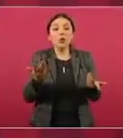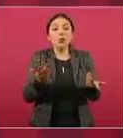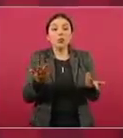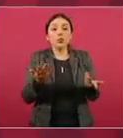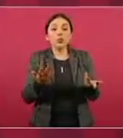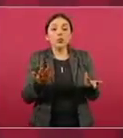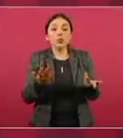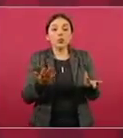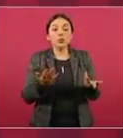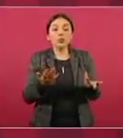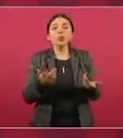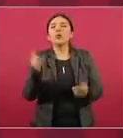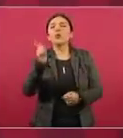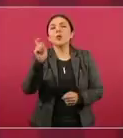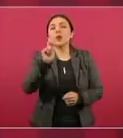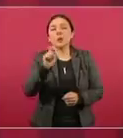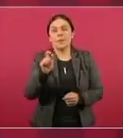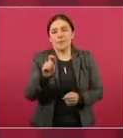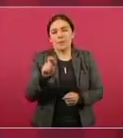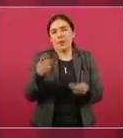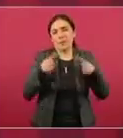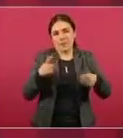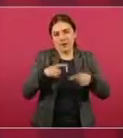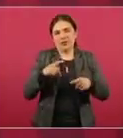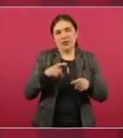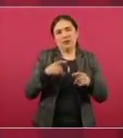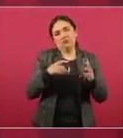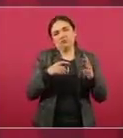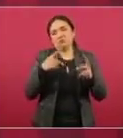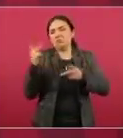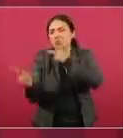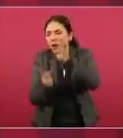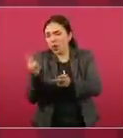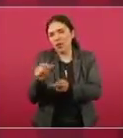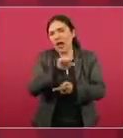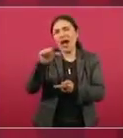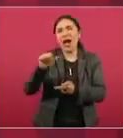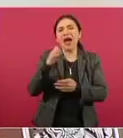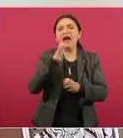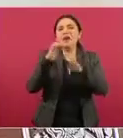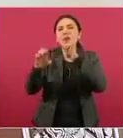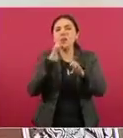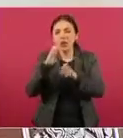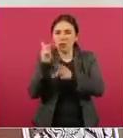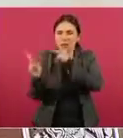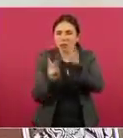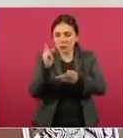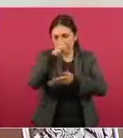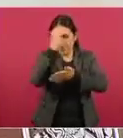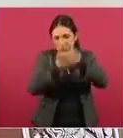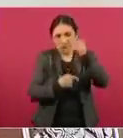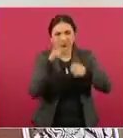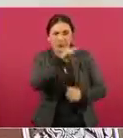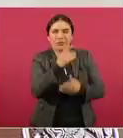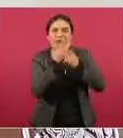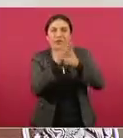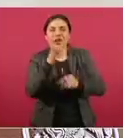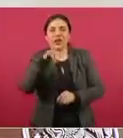se le pregunta a la gente en las encuestas que hace el INEGI